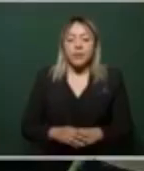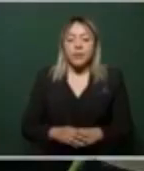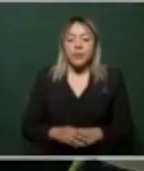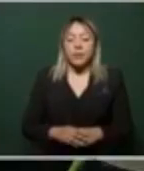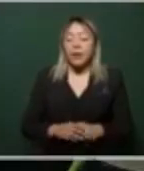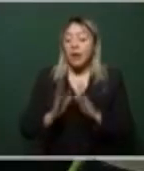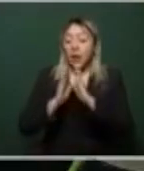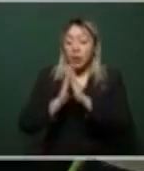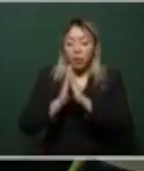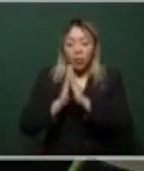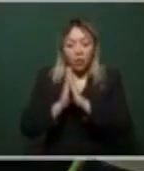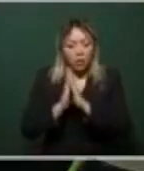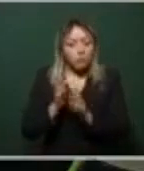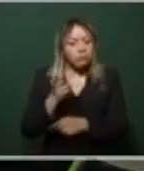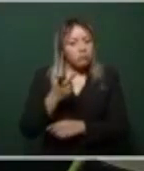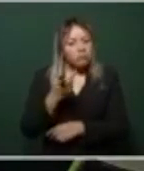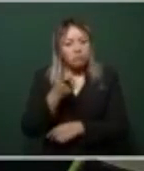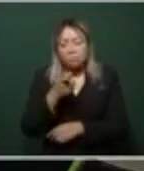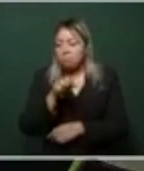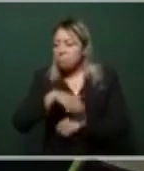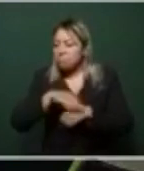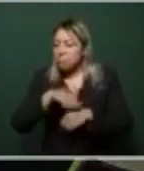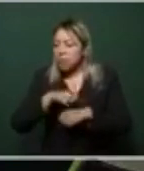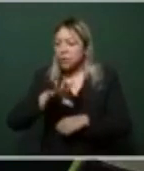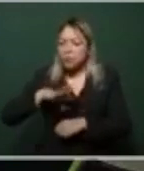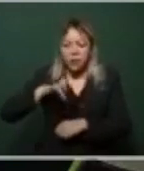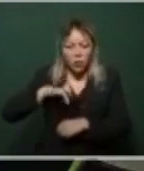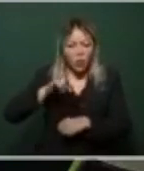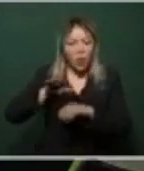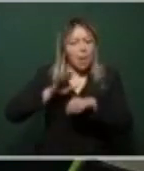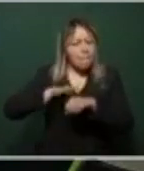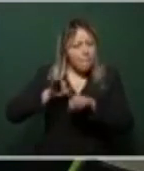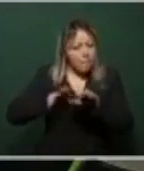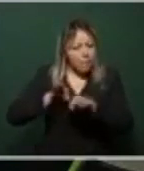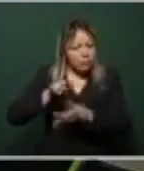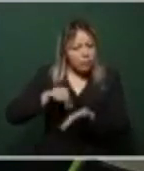Entonces vamos a trabajar en estas localidades sin